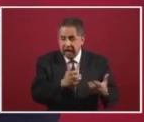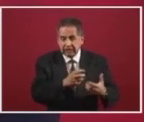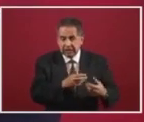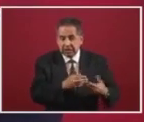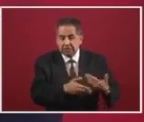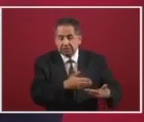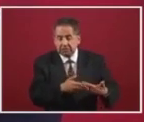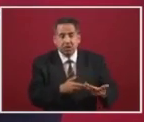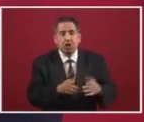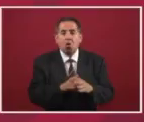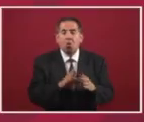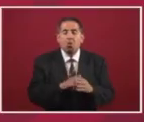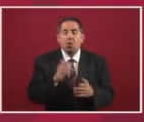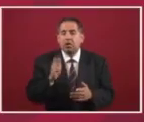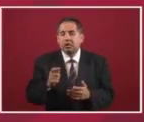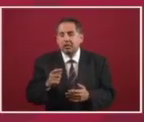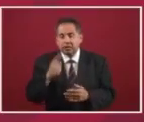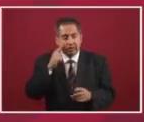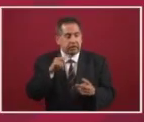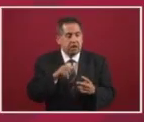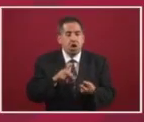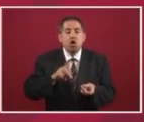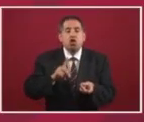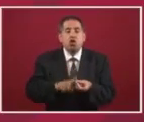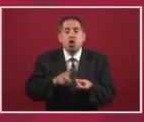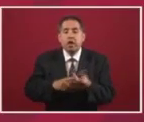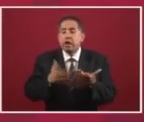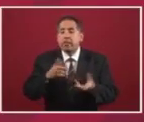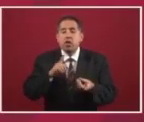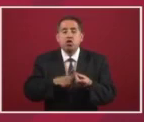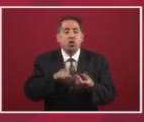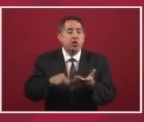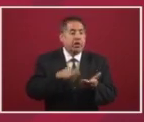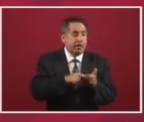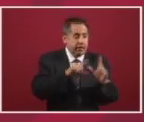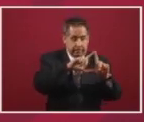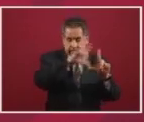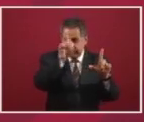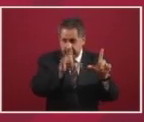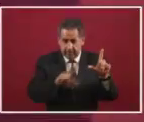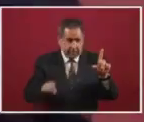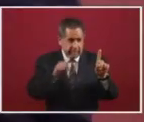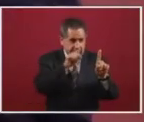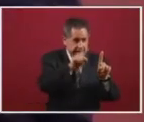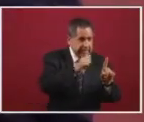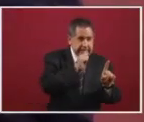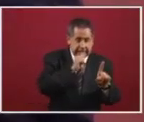tomando en cuenta en dónde hace falta,